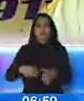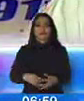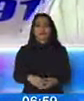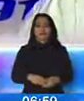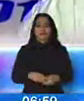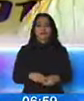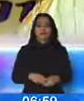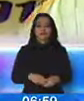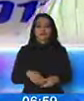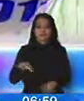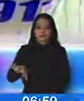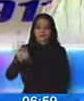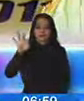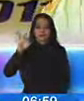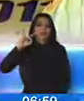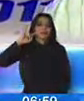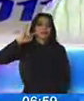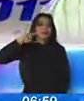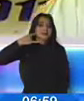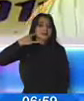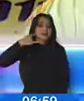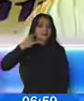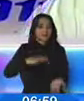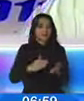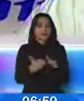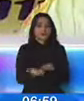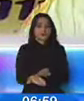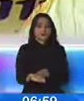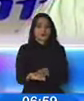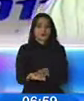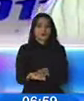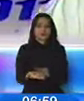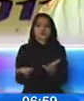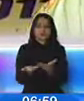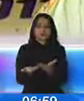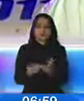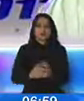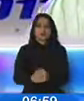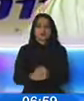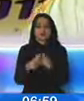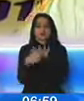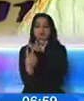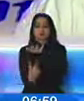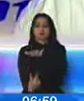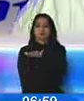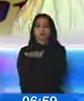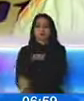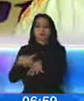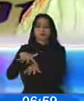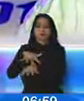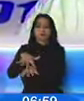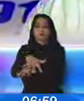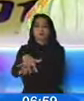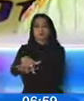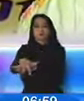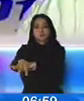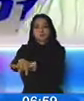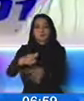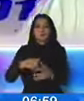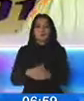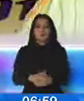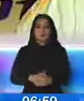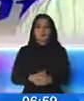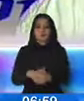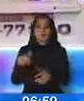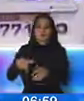femenino, se trataba de un infante mismo que se encontraba en posición de sumersión completa, al interior de